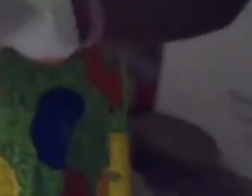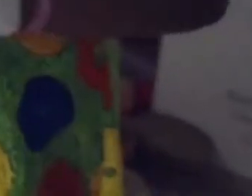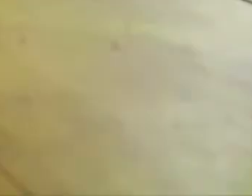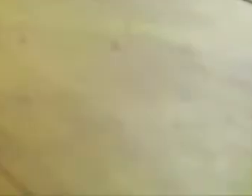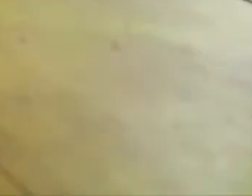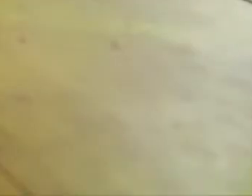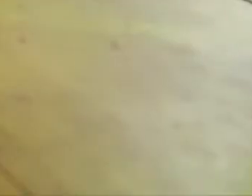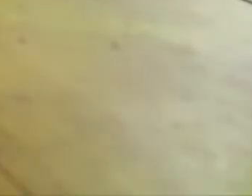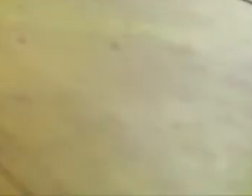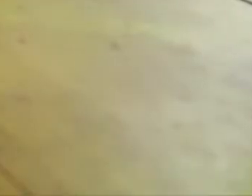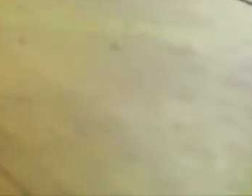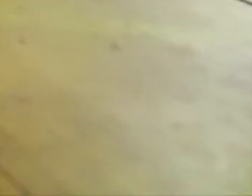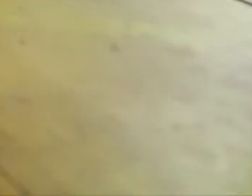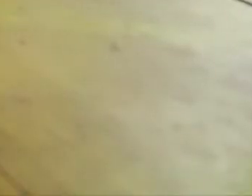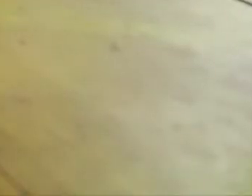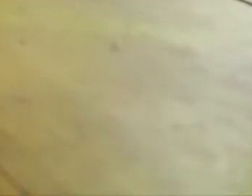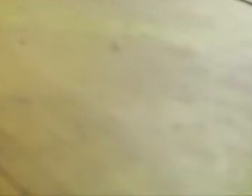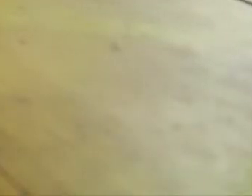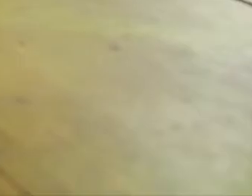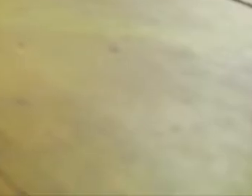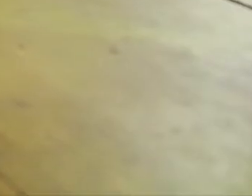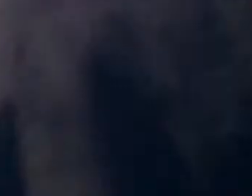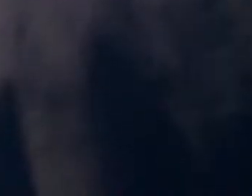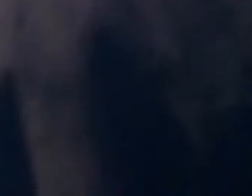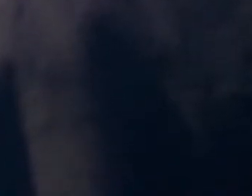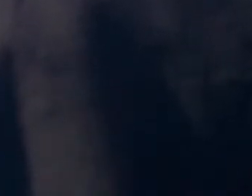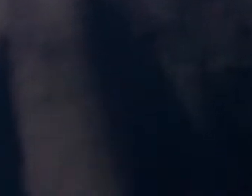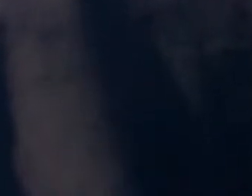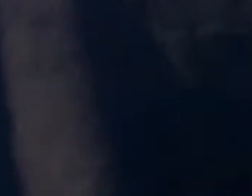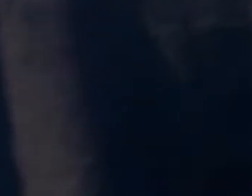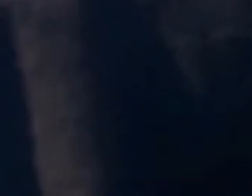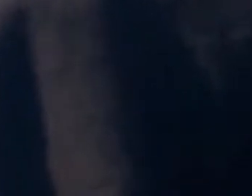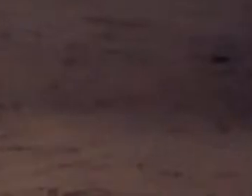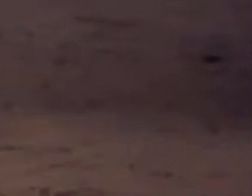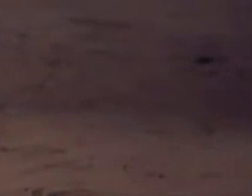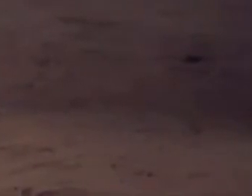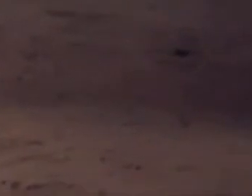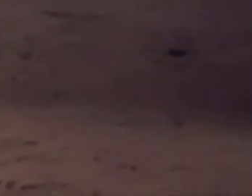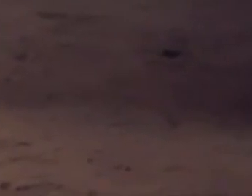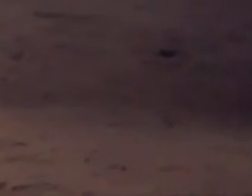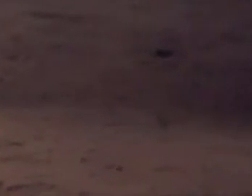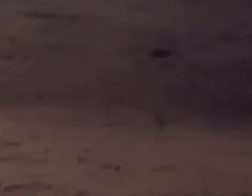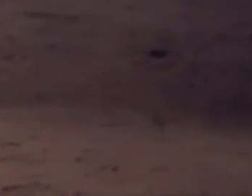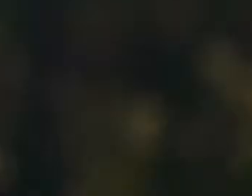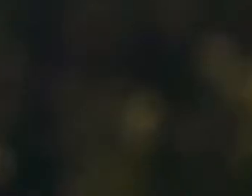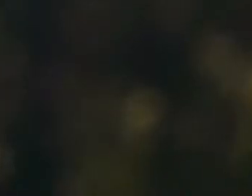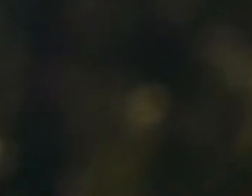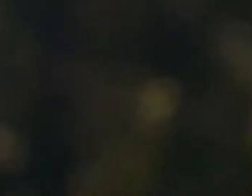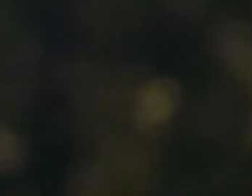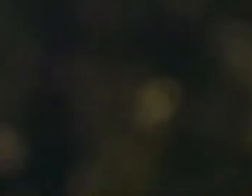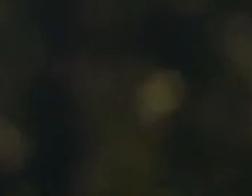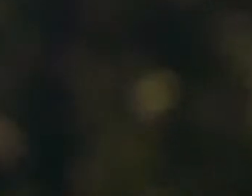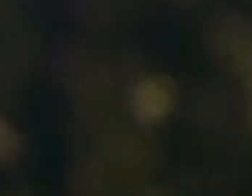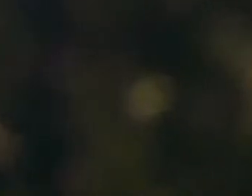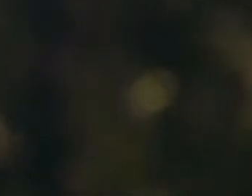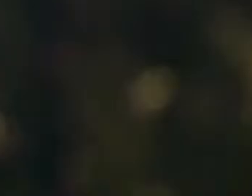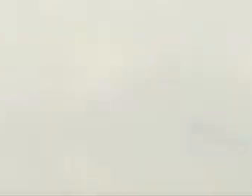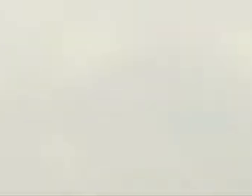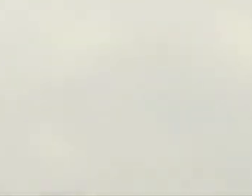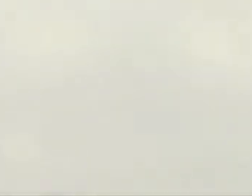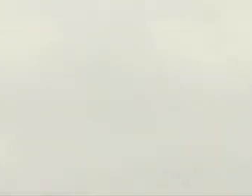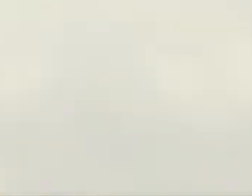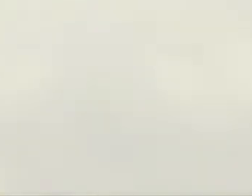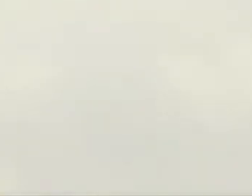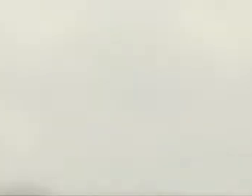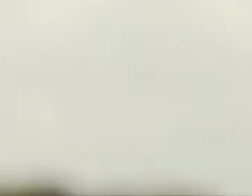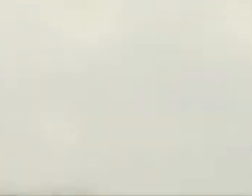experiencias científicas tradicional y científica occidental hace que se unan porque el mundo necesita eso. Si no se unen en el